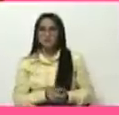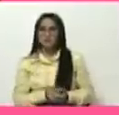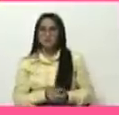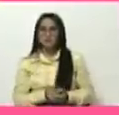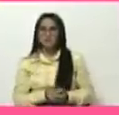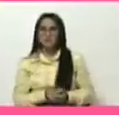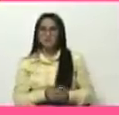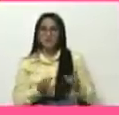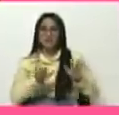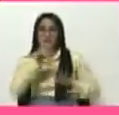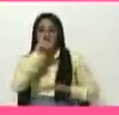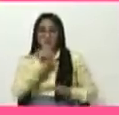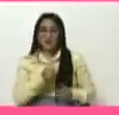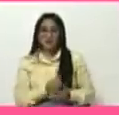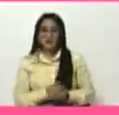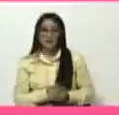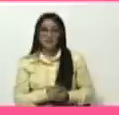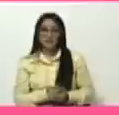15 años.